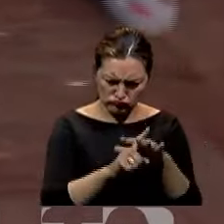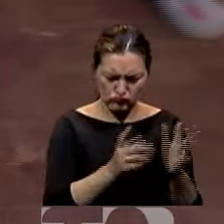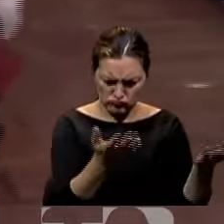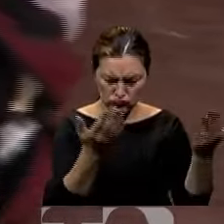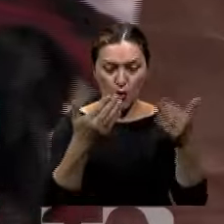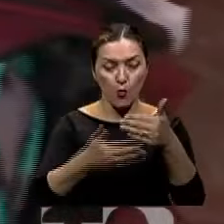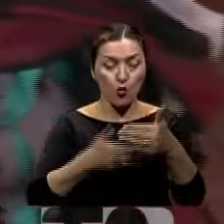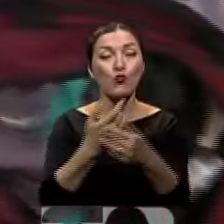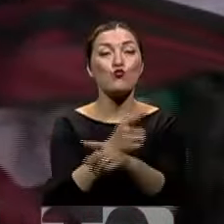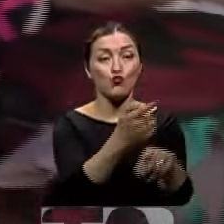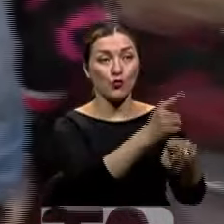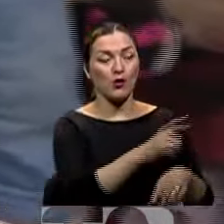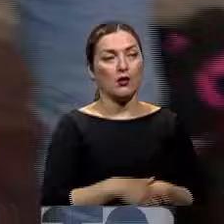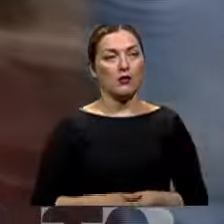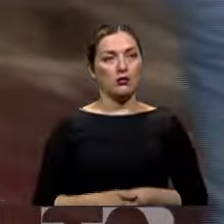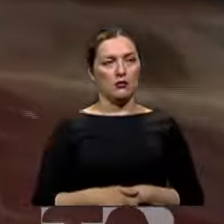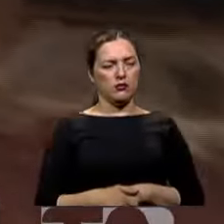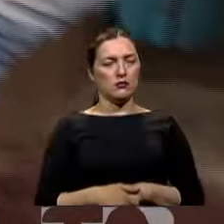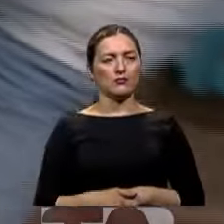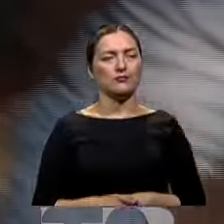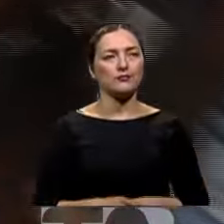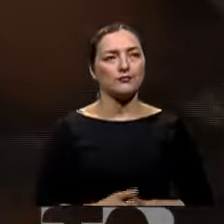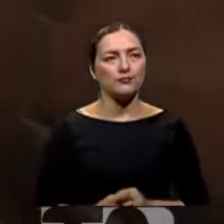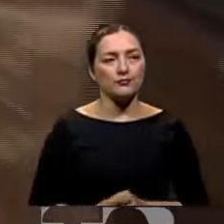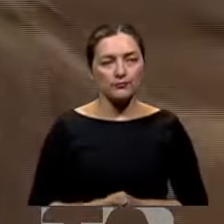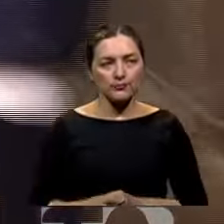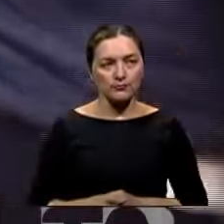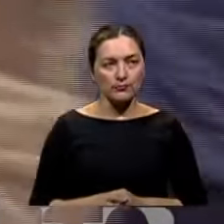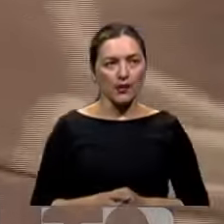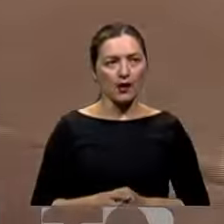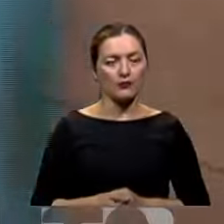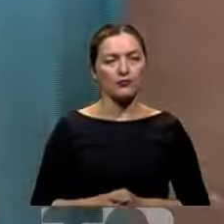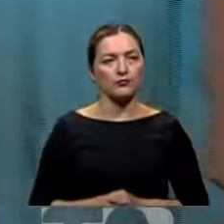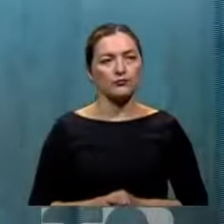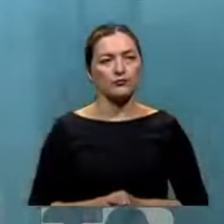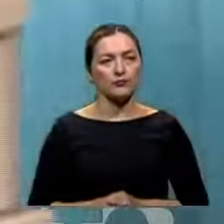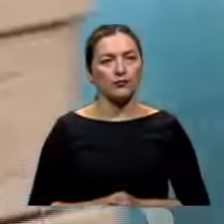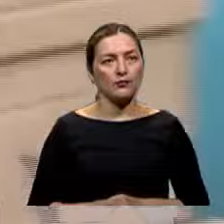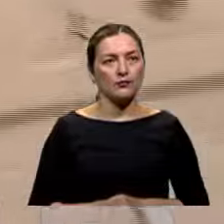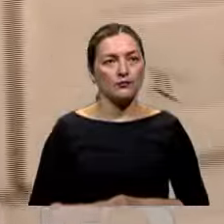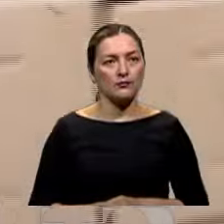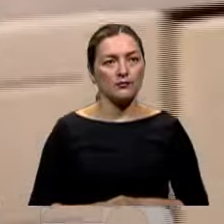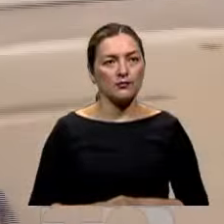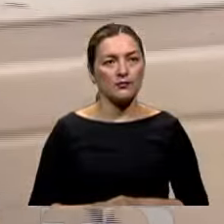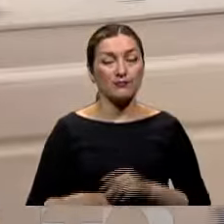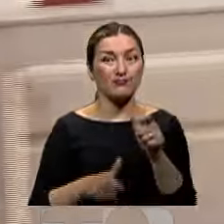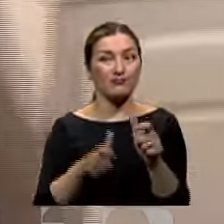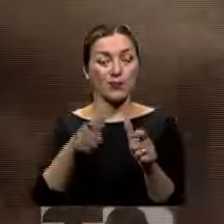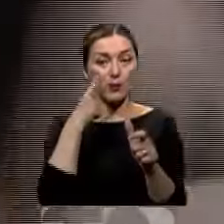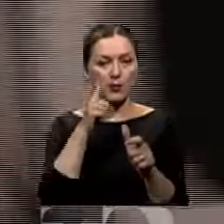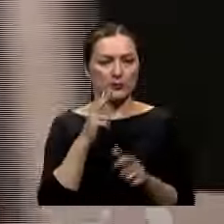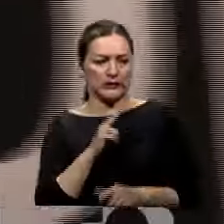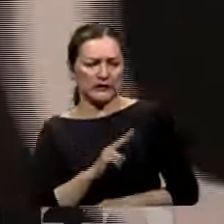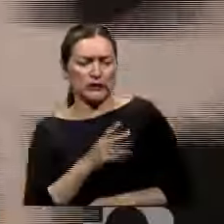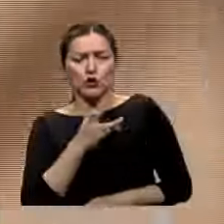que se tienen, ¿no? Efectivamente, como había indicado, la presencia de estos ciudadanos genera